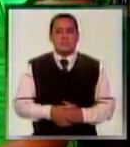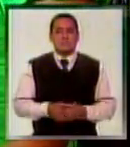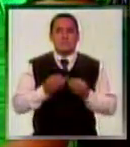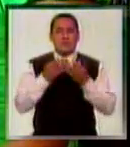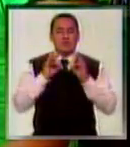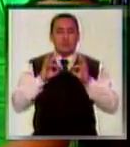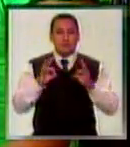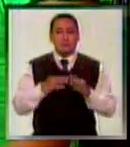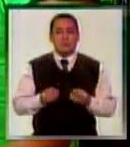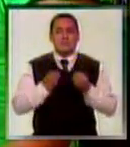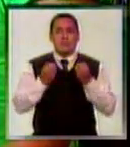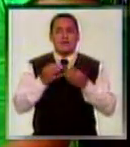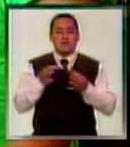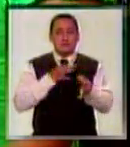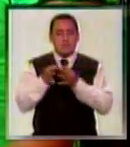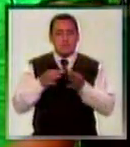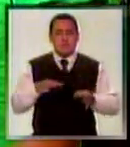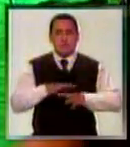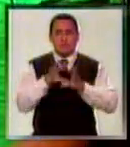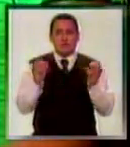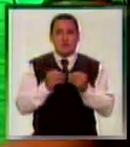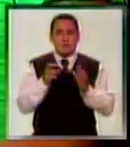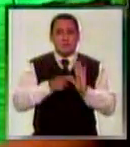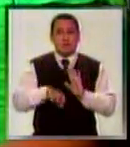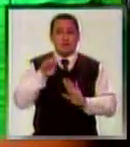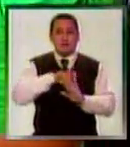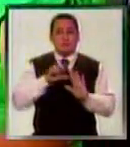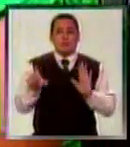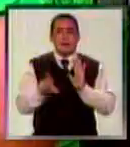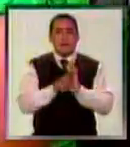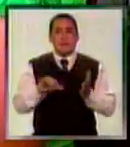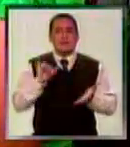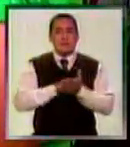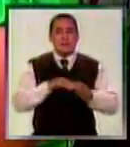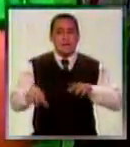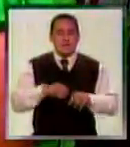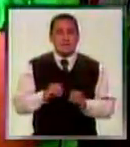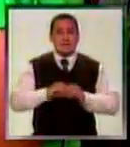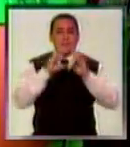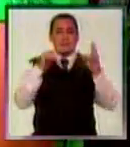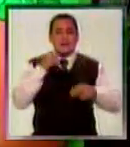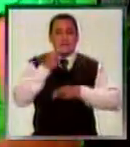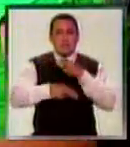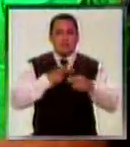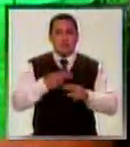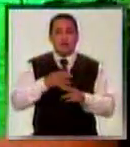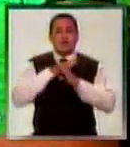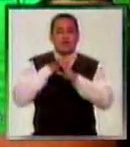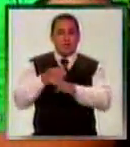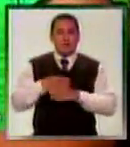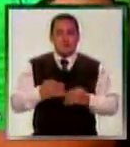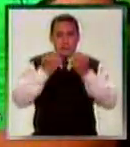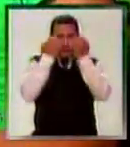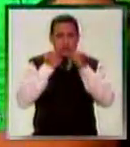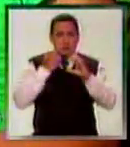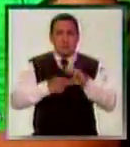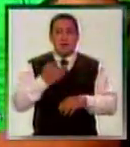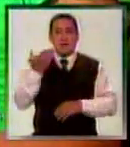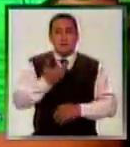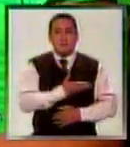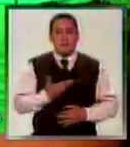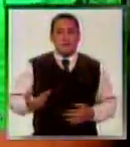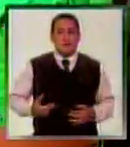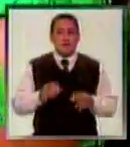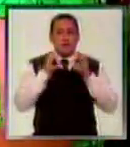Bien, precisamente para que nos pueda ampliar sobre esta, ¿no?, este proyecto de ley que crea el Día Nacional contra el Terrorismo, se encuentra con nosotros el presidente del